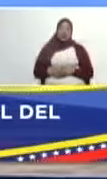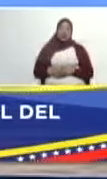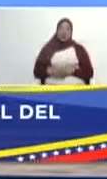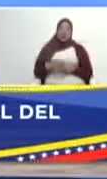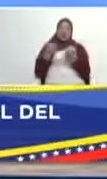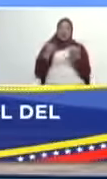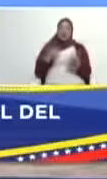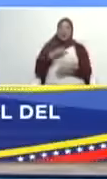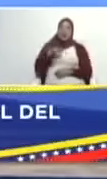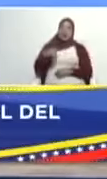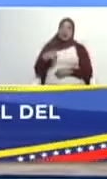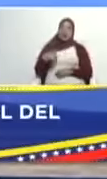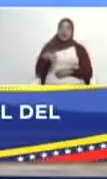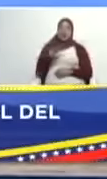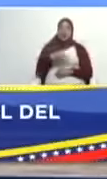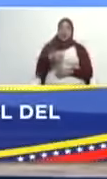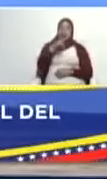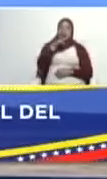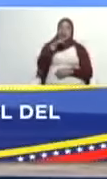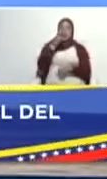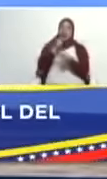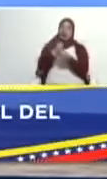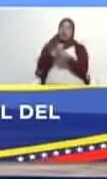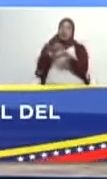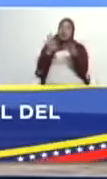¿Cómo es que dice el dicho, vale?